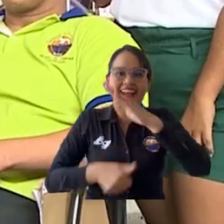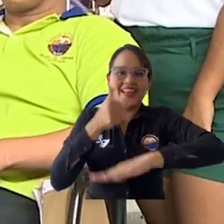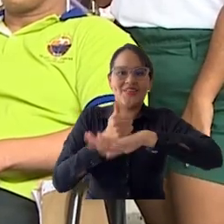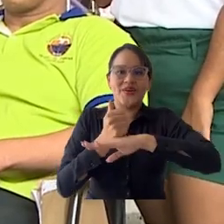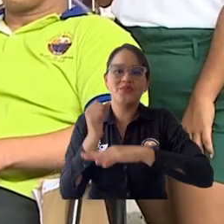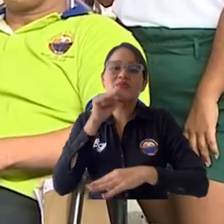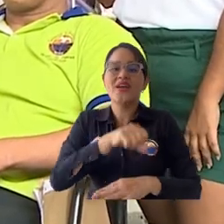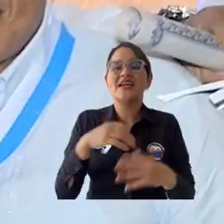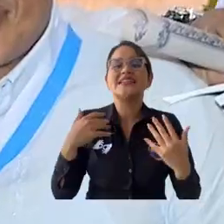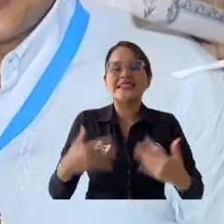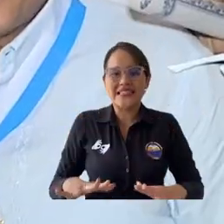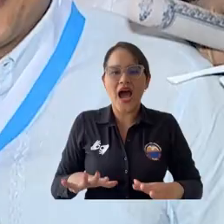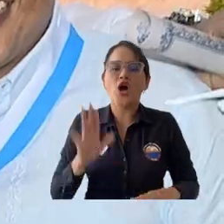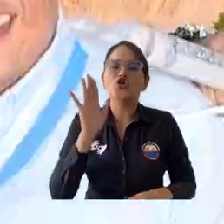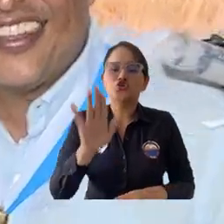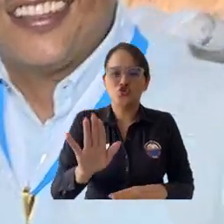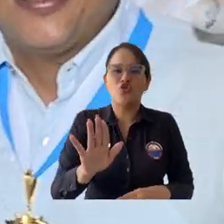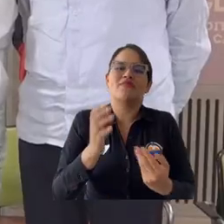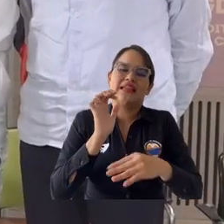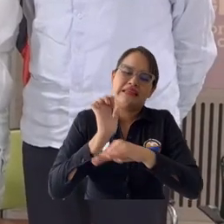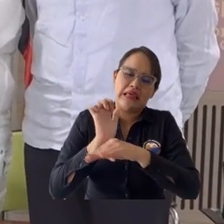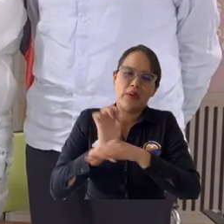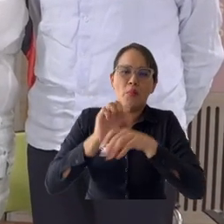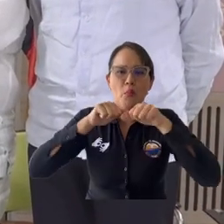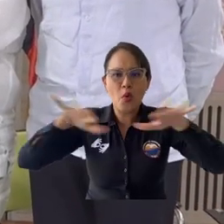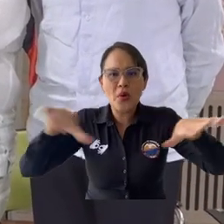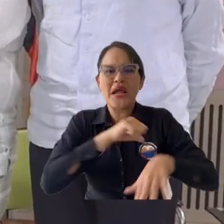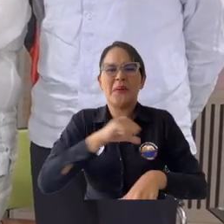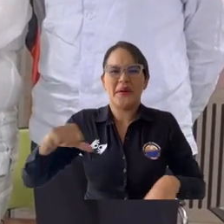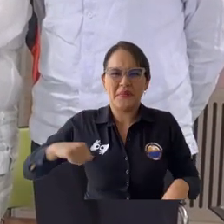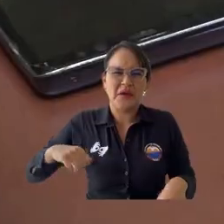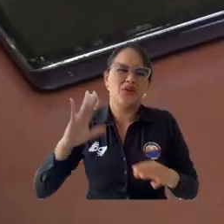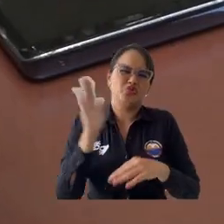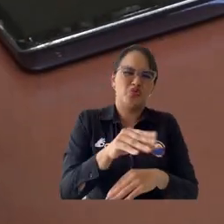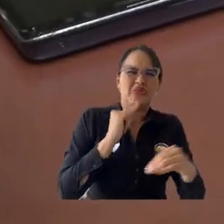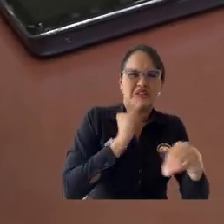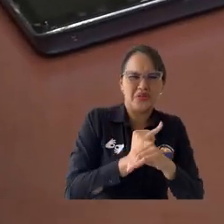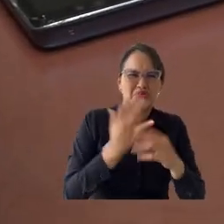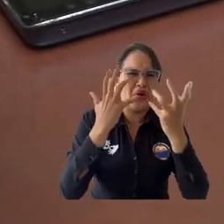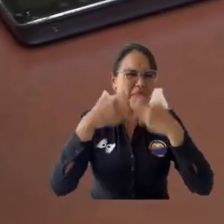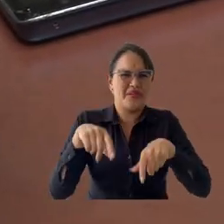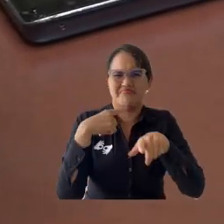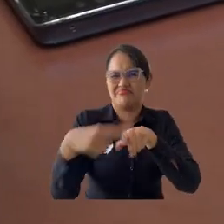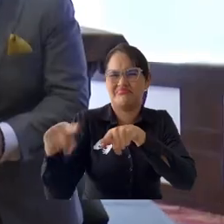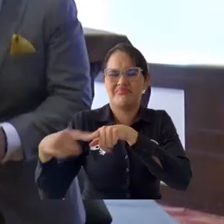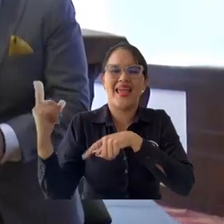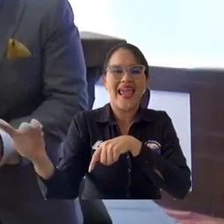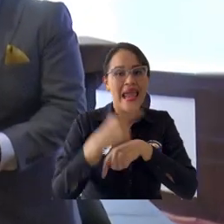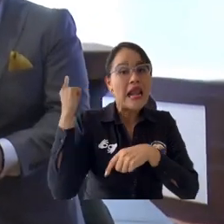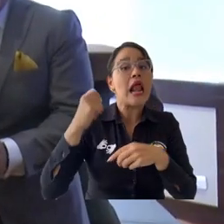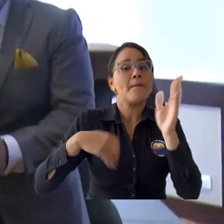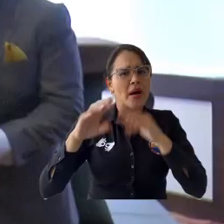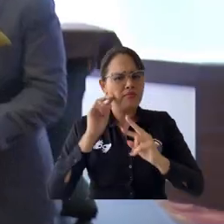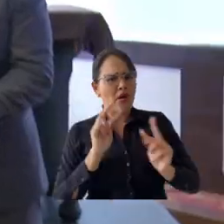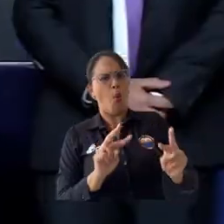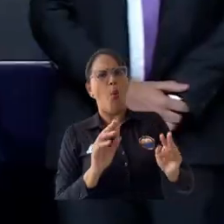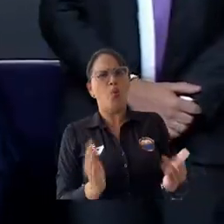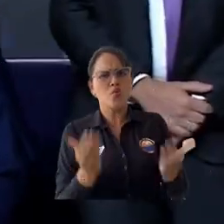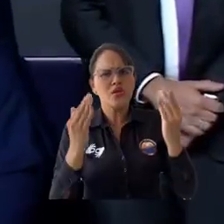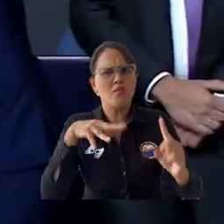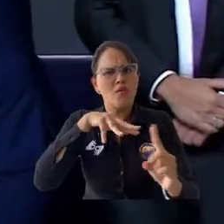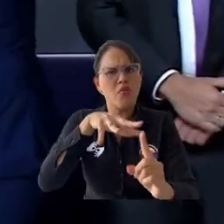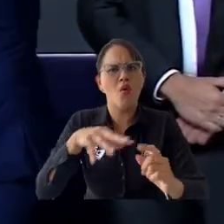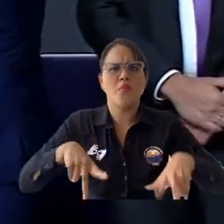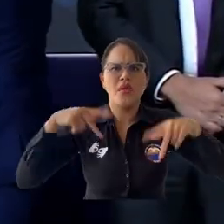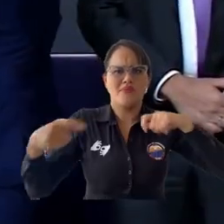Vera ha recibido exaltaciones del sector público y privado por instituciones, entidades y empresas que ven con buenos ojos los esfuerzos por